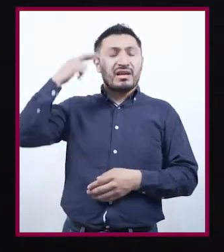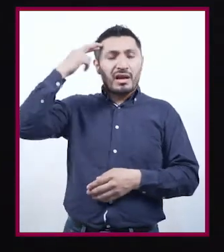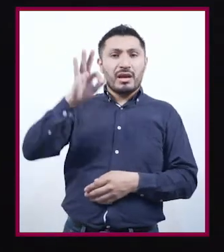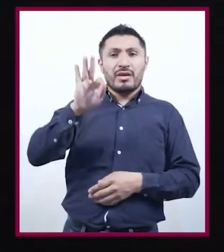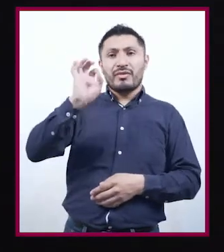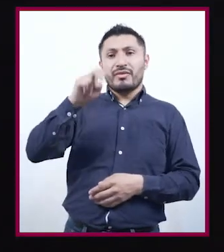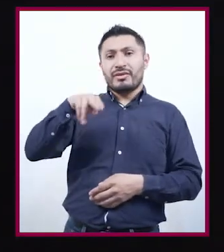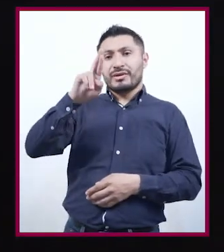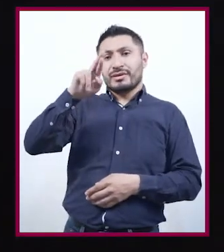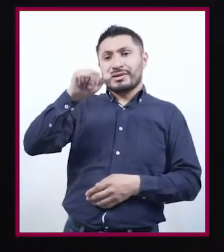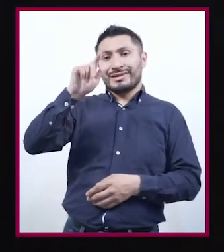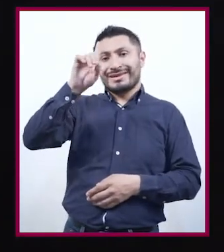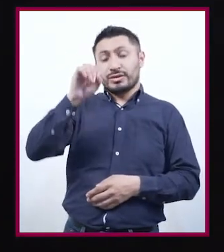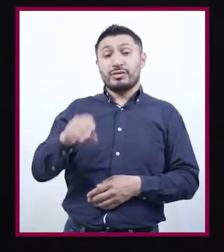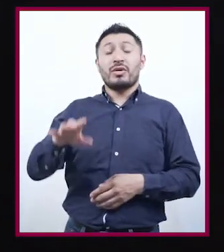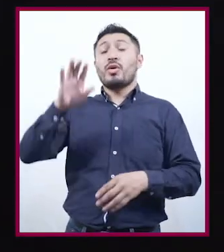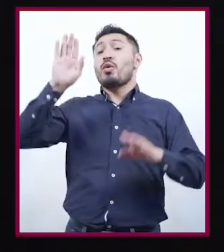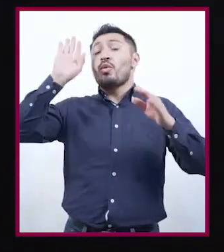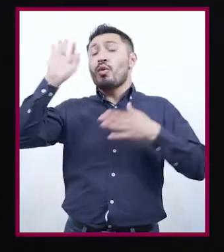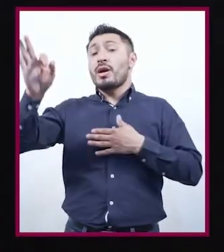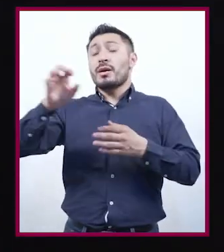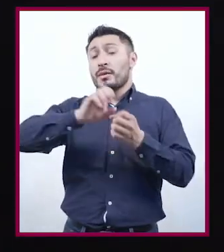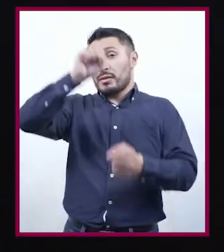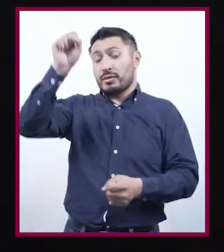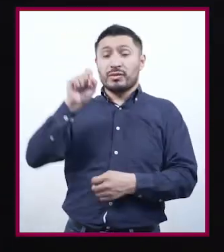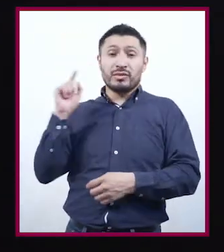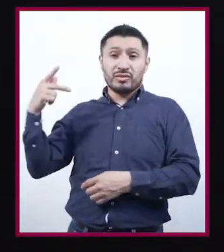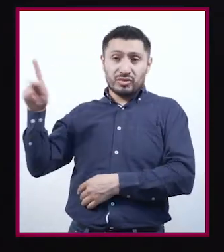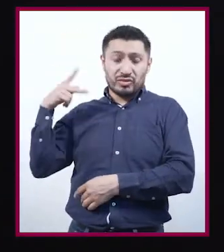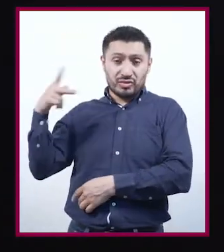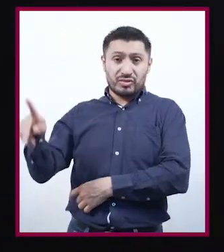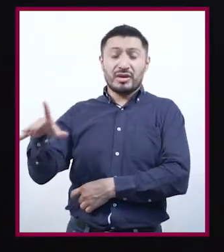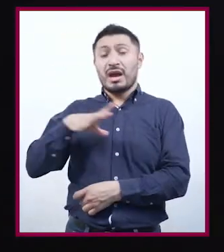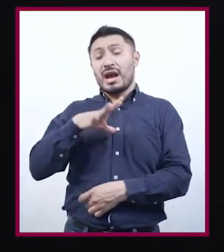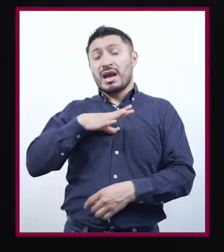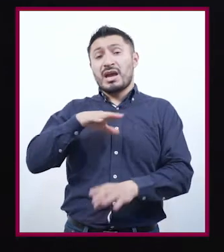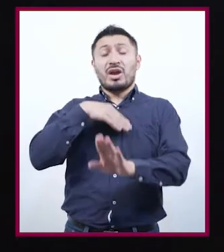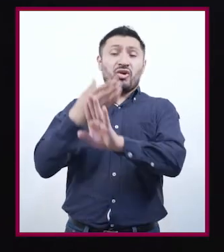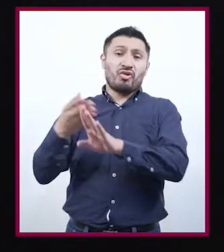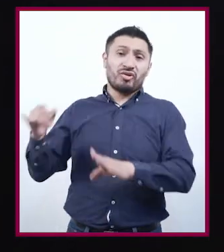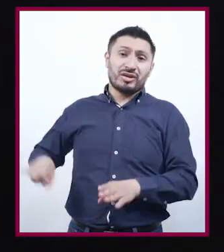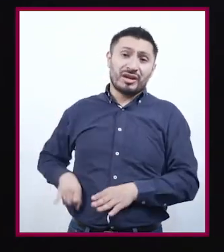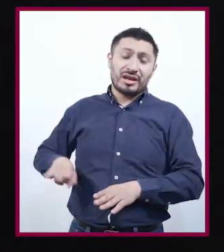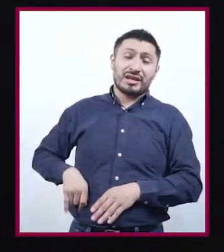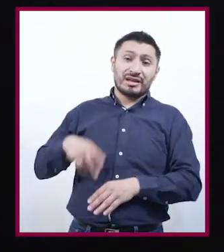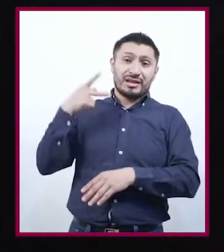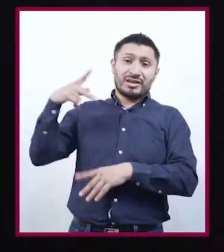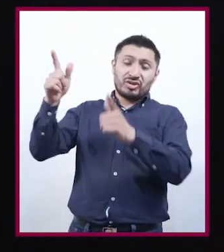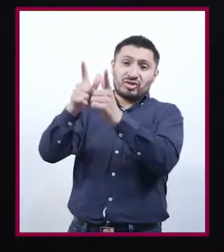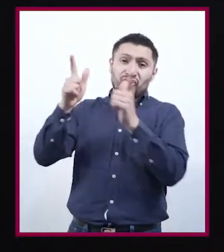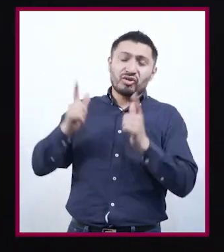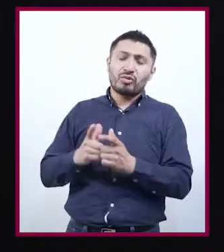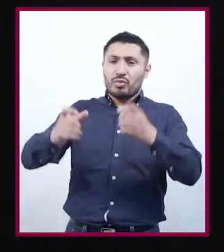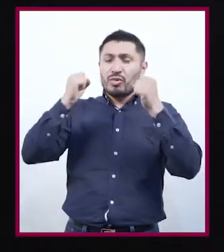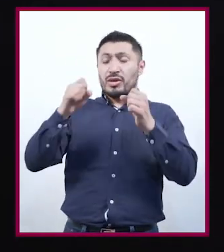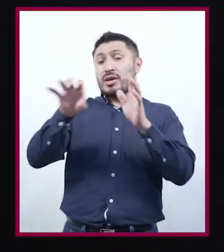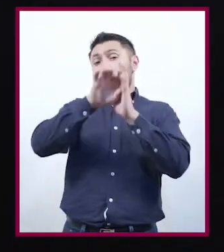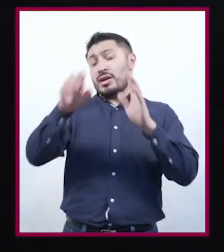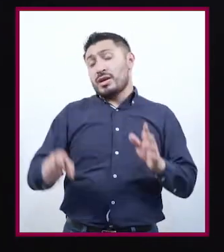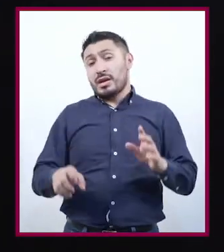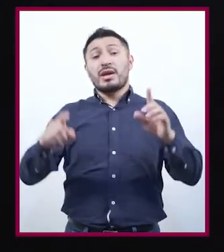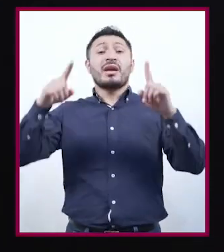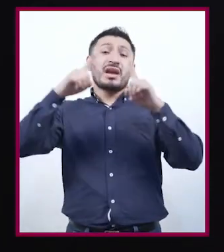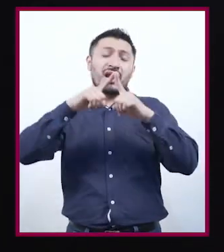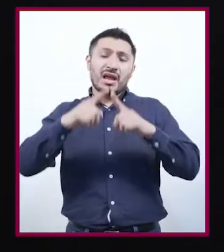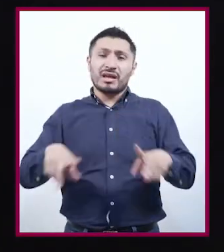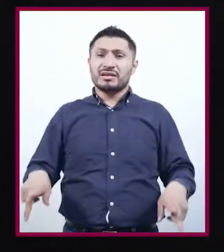rey Fernando VII jurara la Constitución de Cádiz, la cual afectó los intereses y privilegios de los grupos de poder como